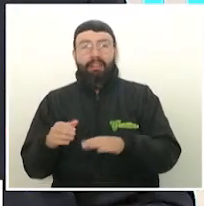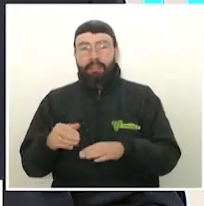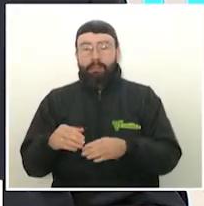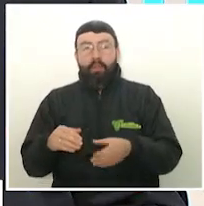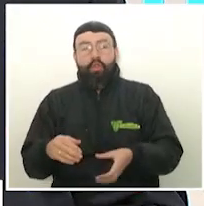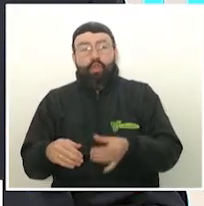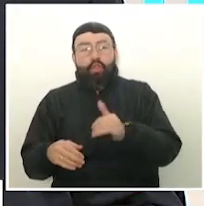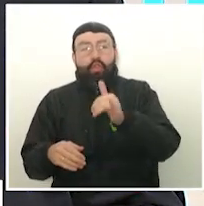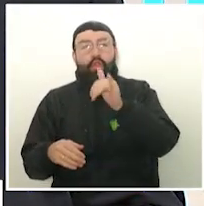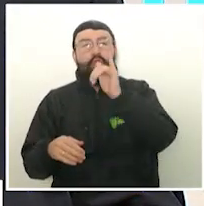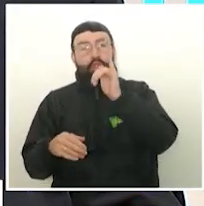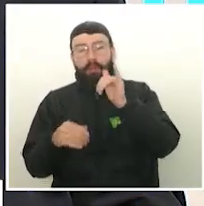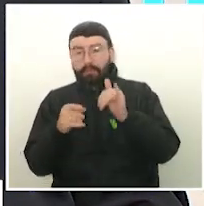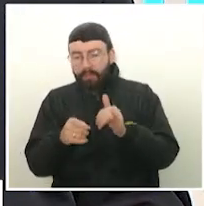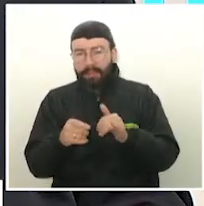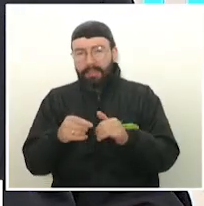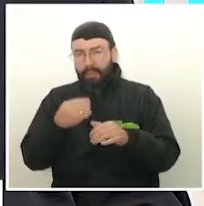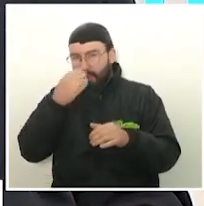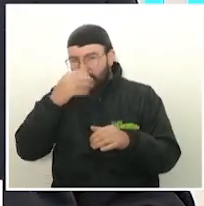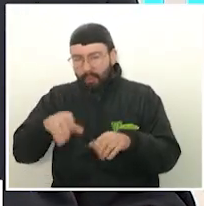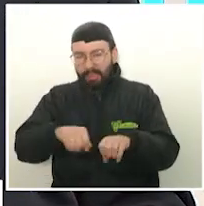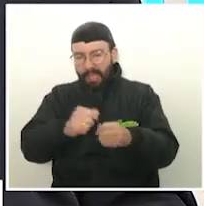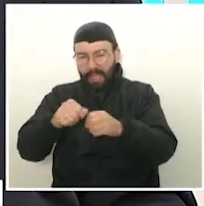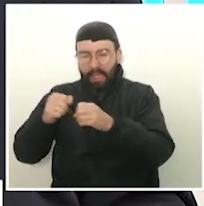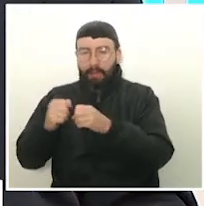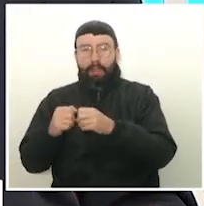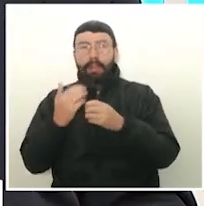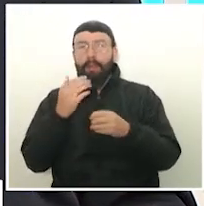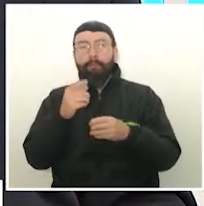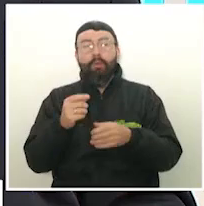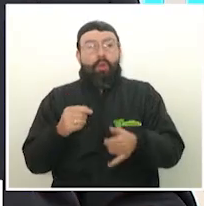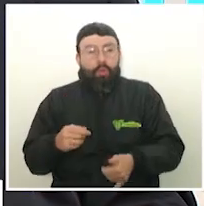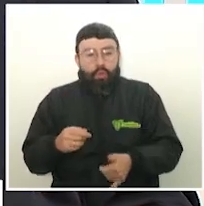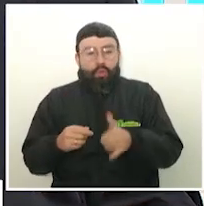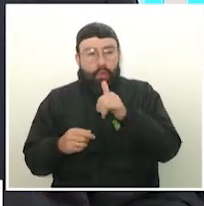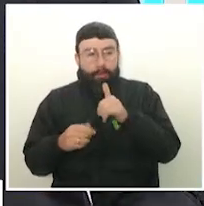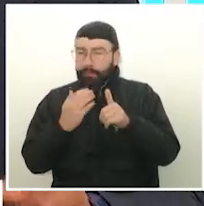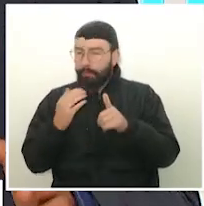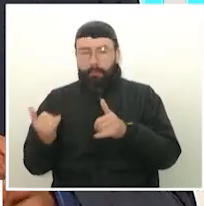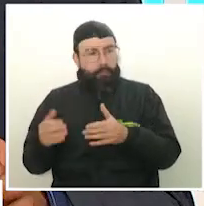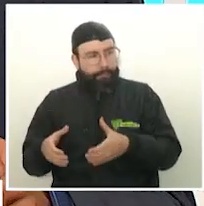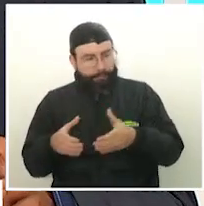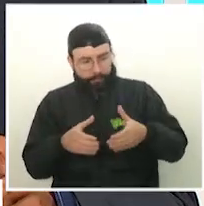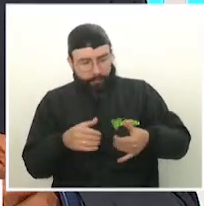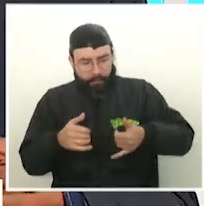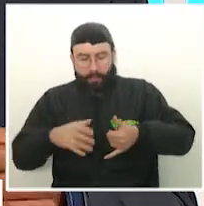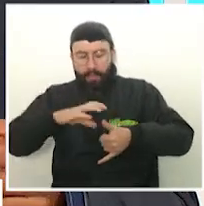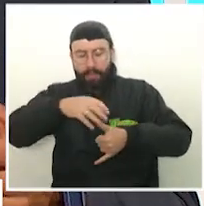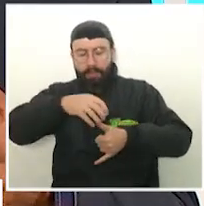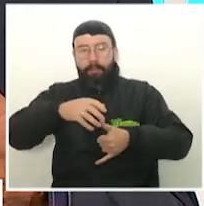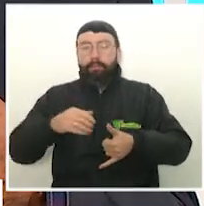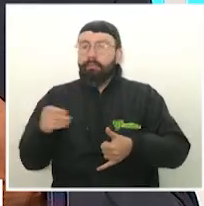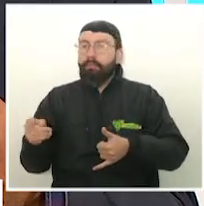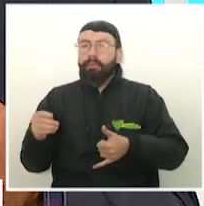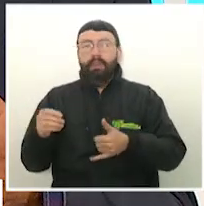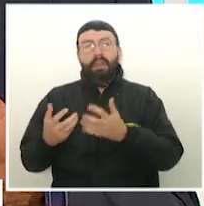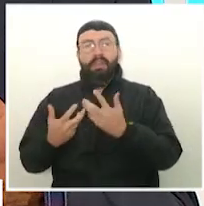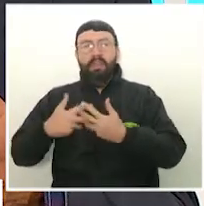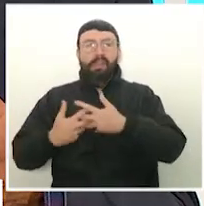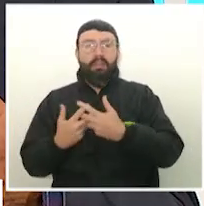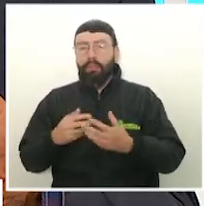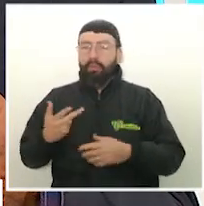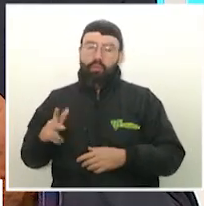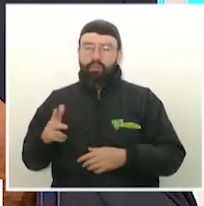botella. Entonces, cuando ustedes tienen el envase de botella y el camión lleva el